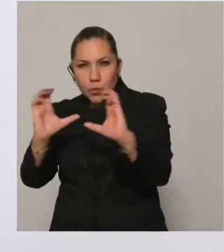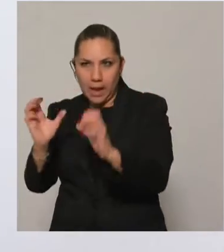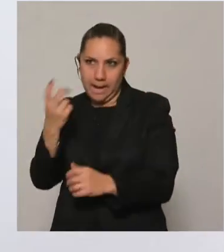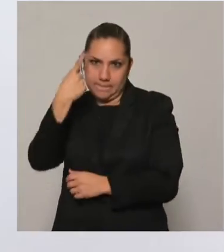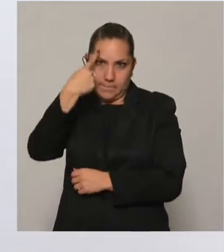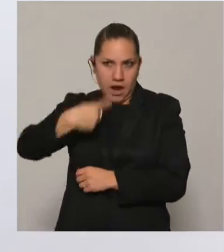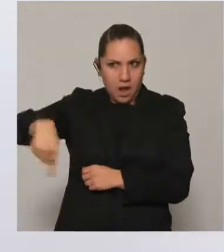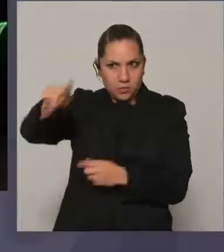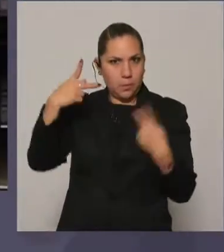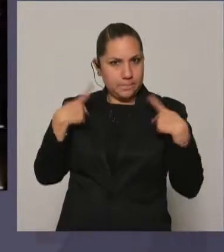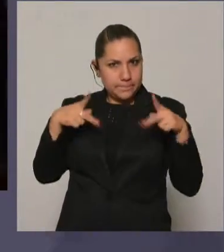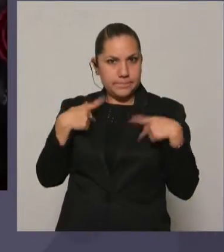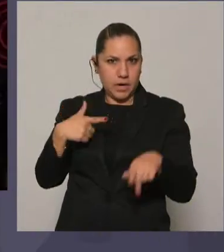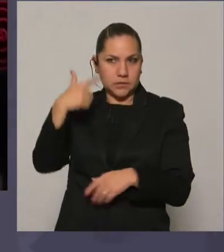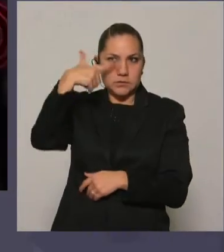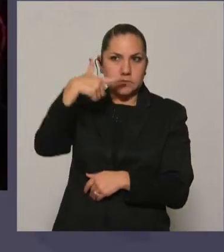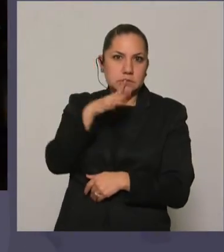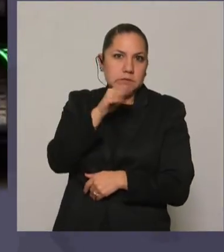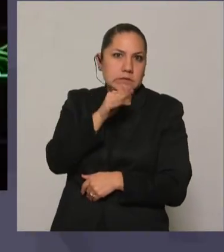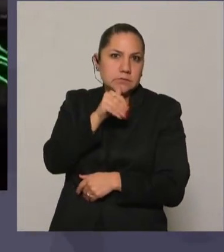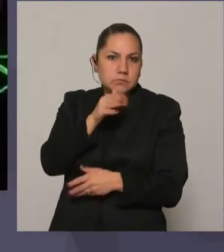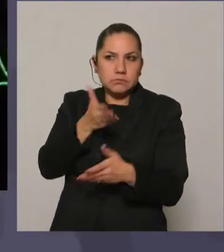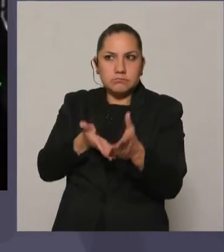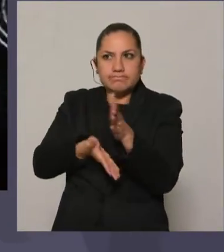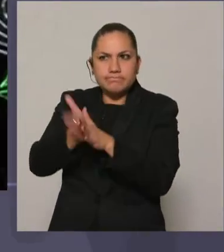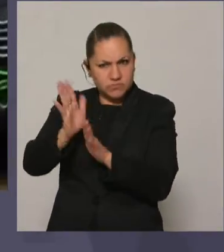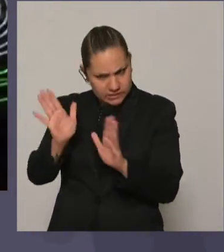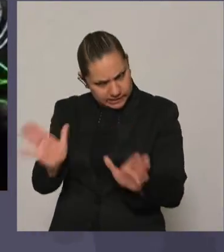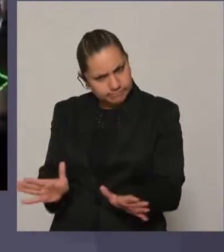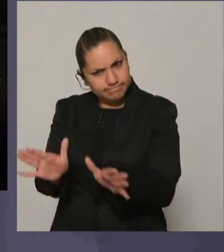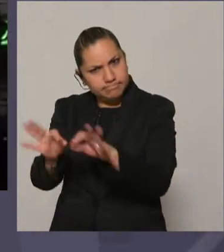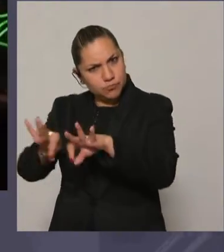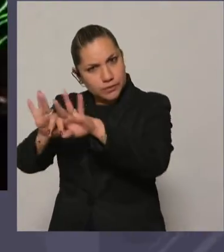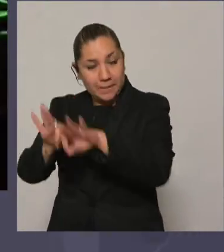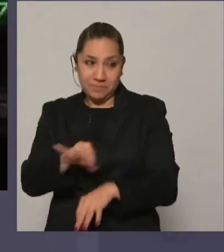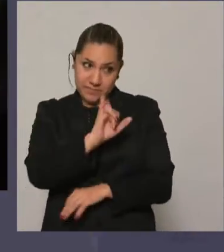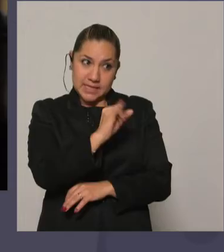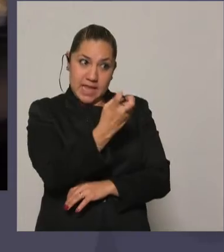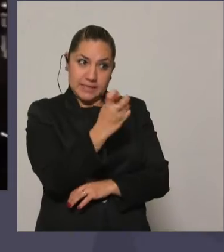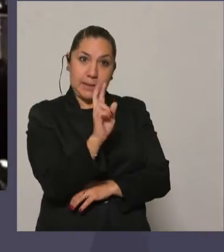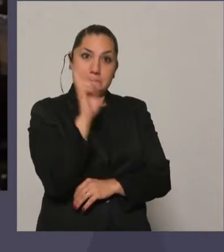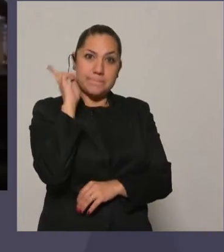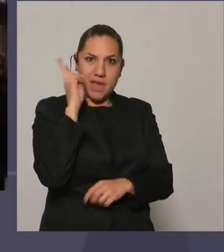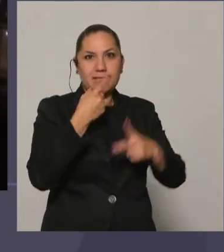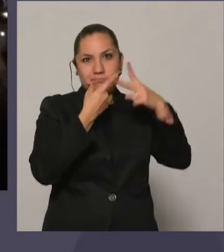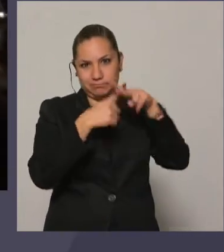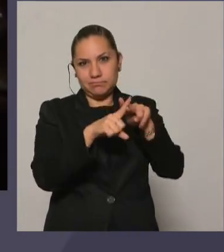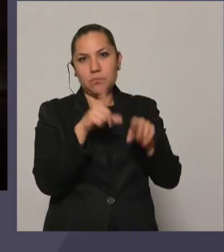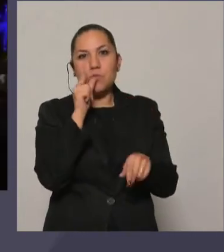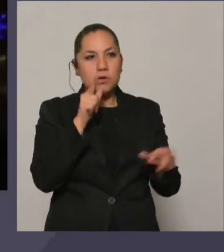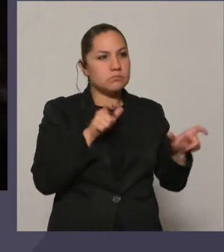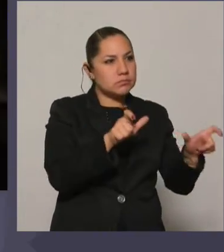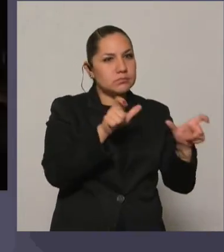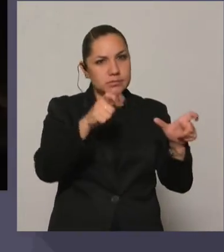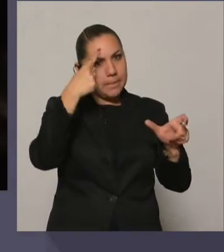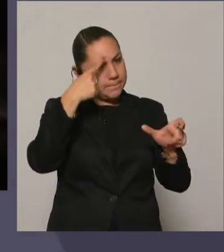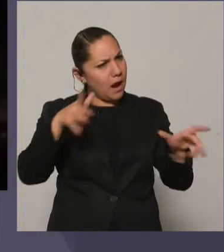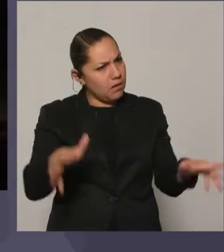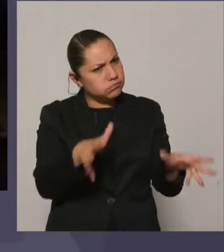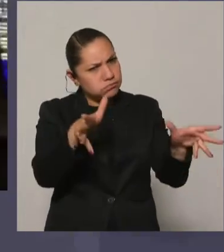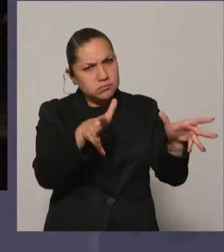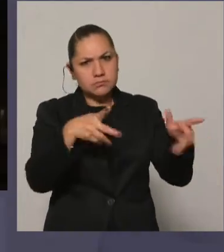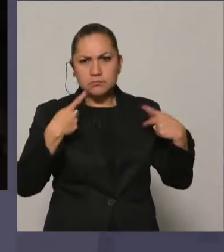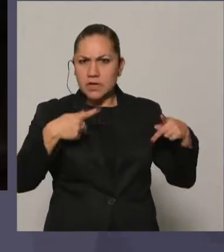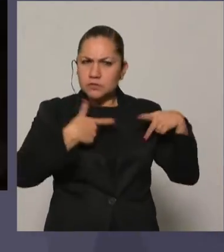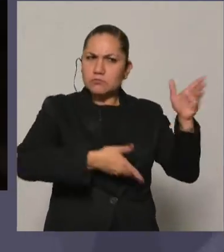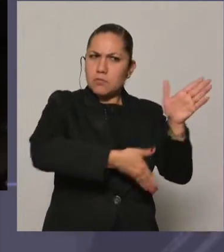justo inició este operativo el viernes, ¿no? Por lo de vacaciones. Así Entonces, es. pues hay que Mira aprovechar. qué bonito, ¿no? ¿Te acuerdas de que nada más este hecho por sí